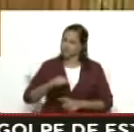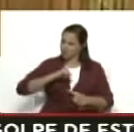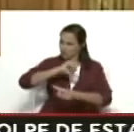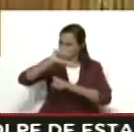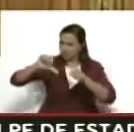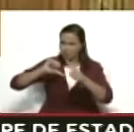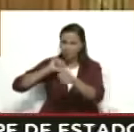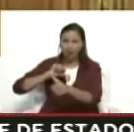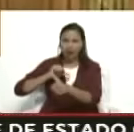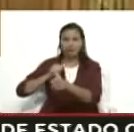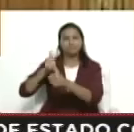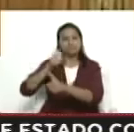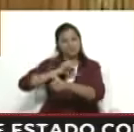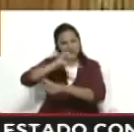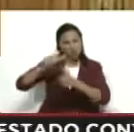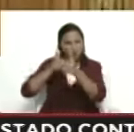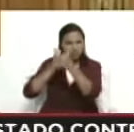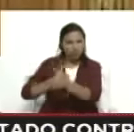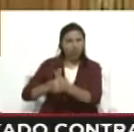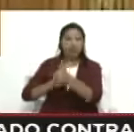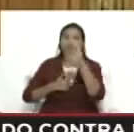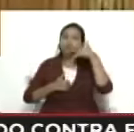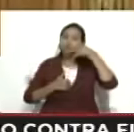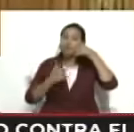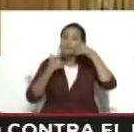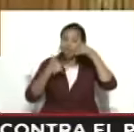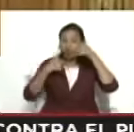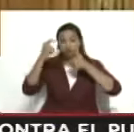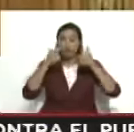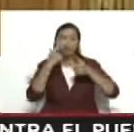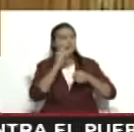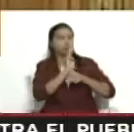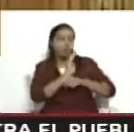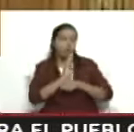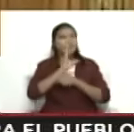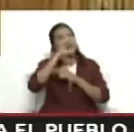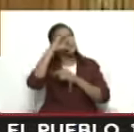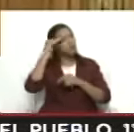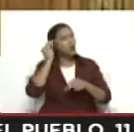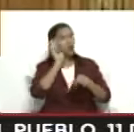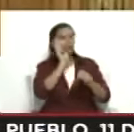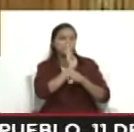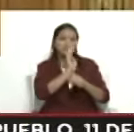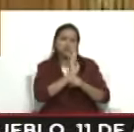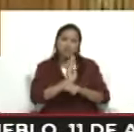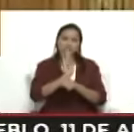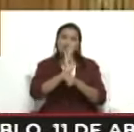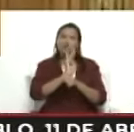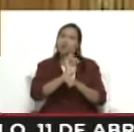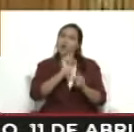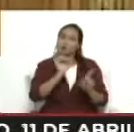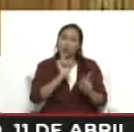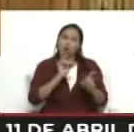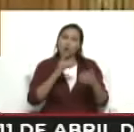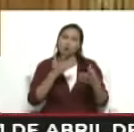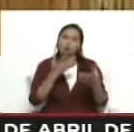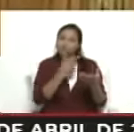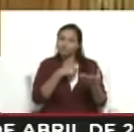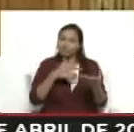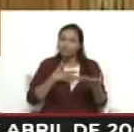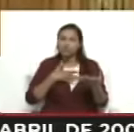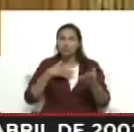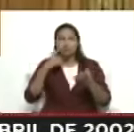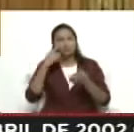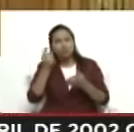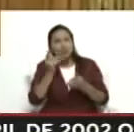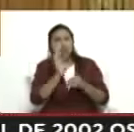Me dijo, cuídate mucho, que Dios te bendiga, ten cuidado, no te arriesgues, no se preocupe, le